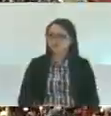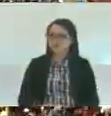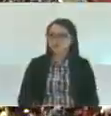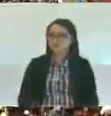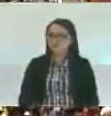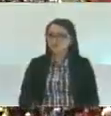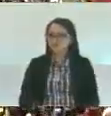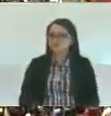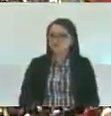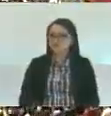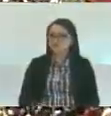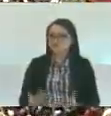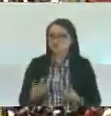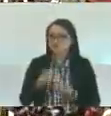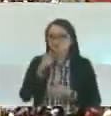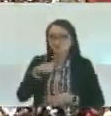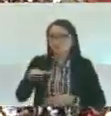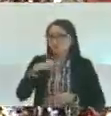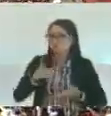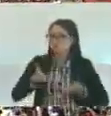Junto al pueblo, todo es posible.